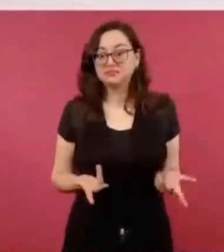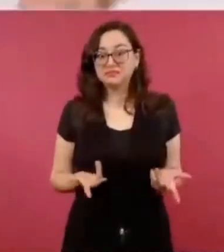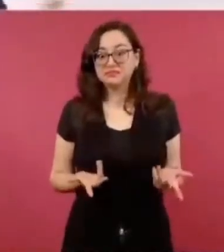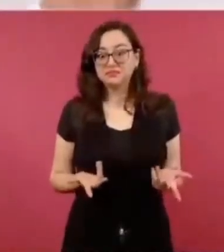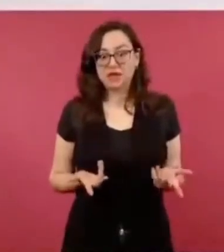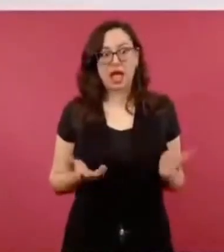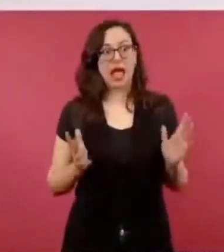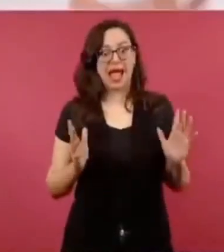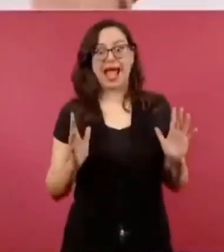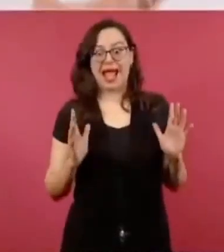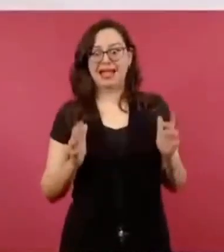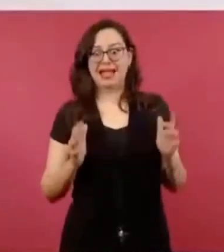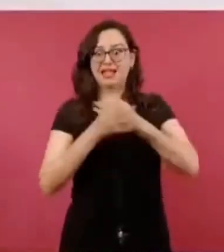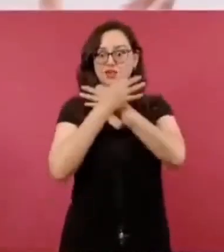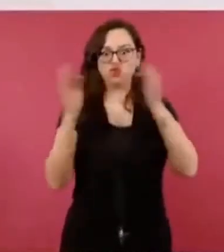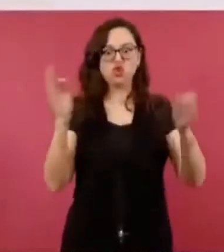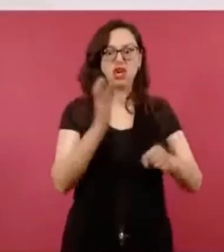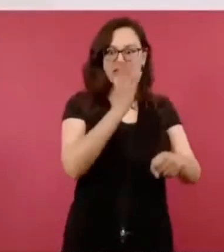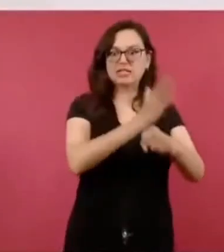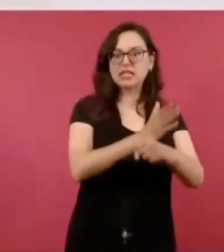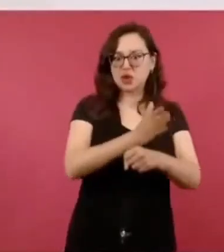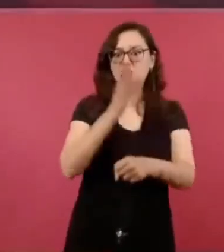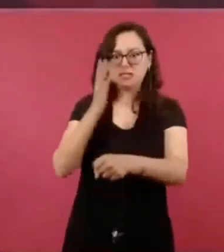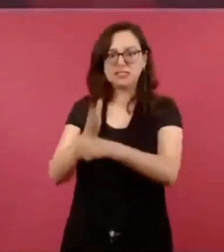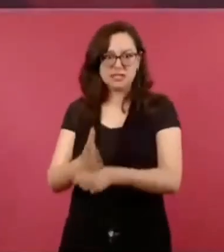piensa, no, ya,